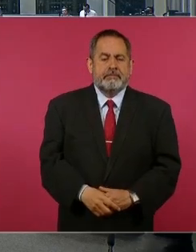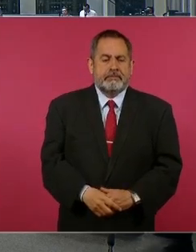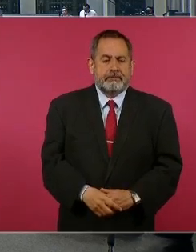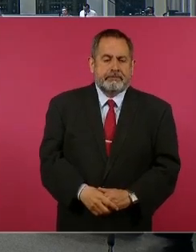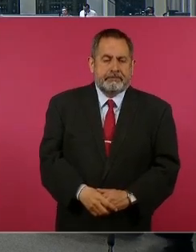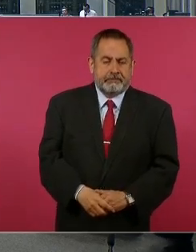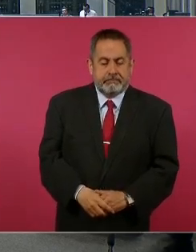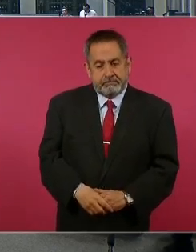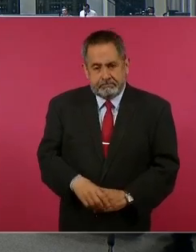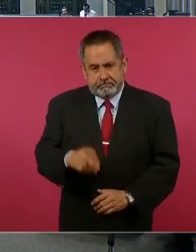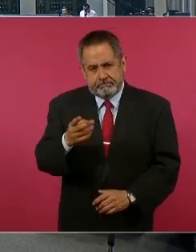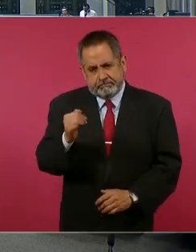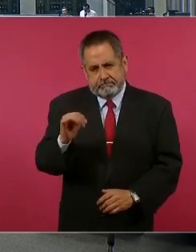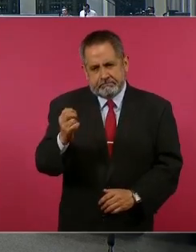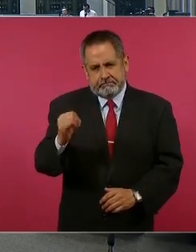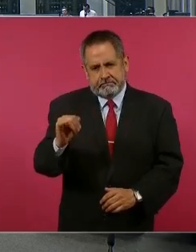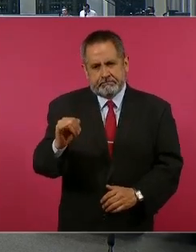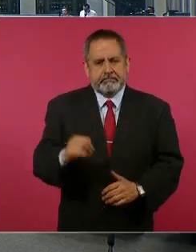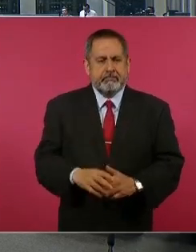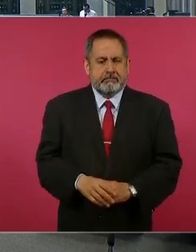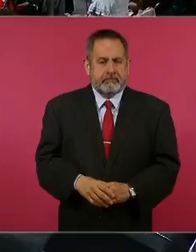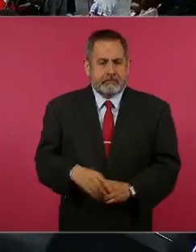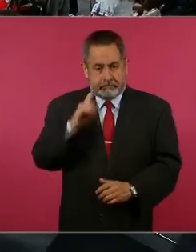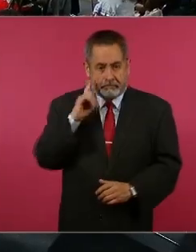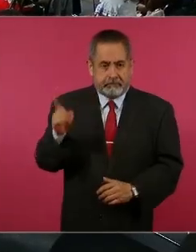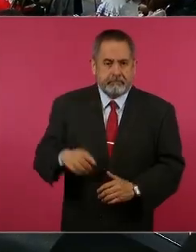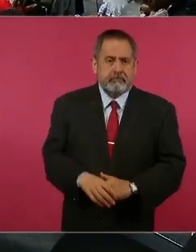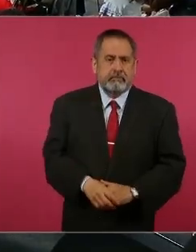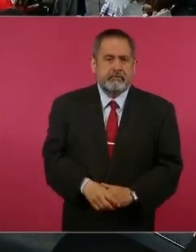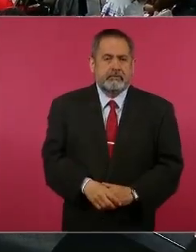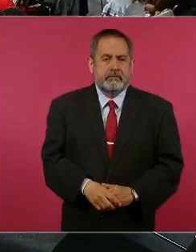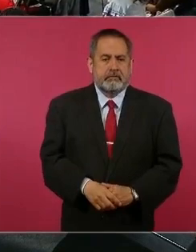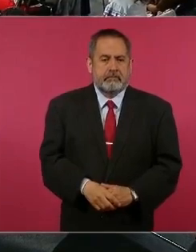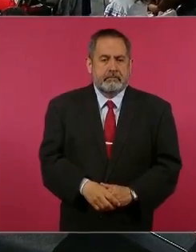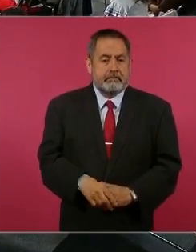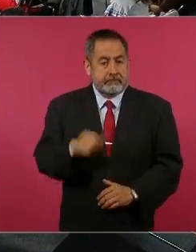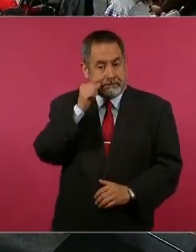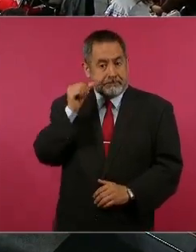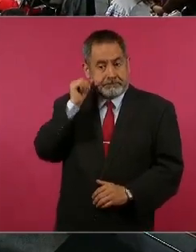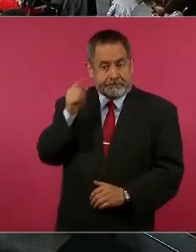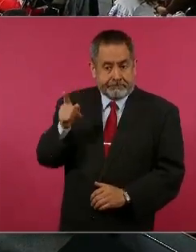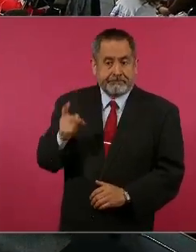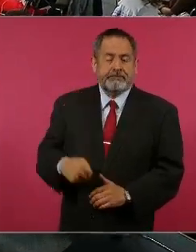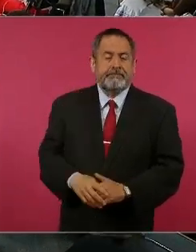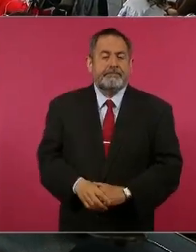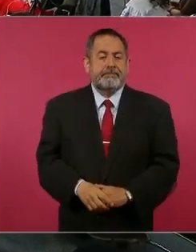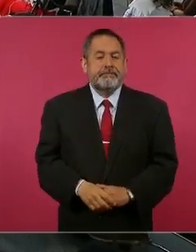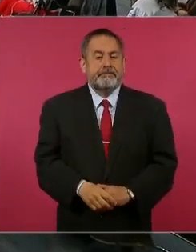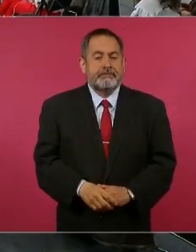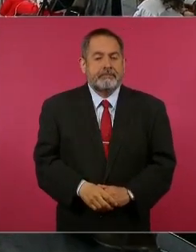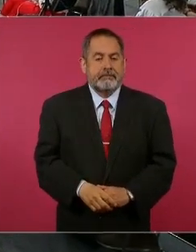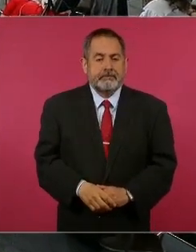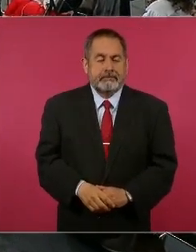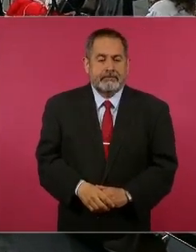Pues sí, miren esto, este es de ayer,